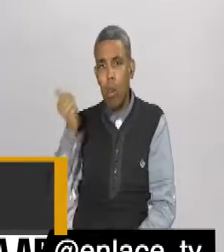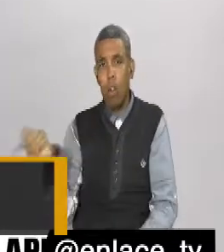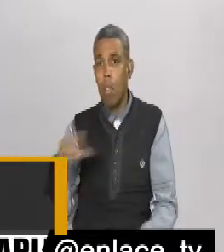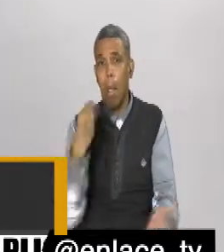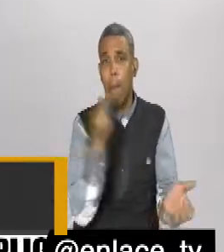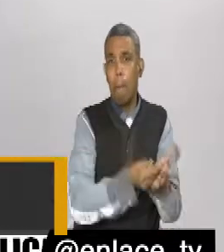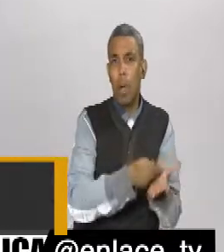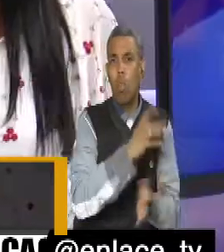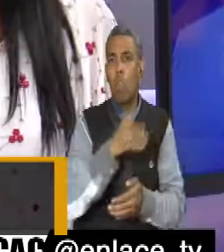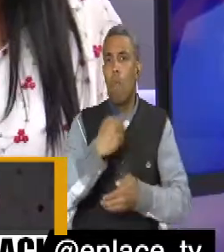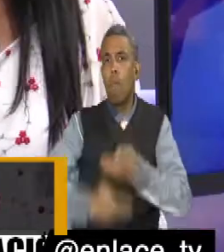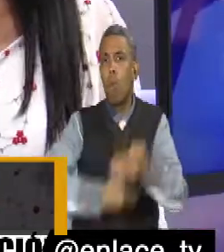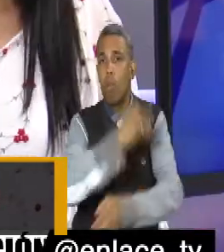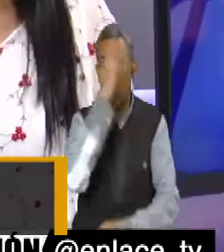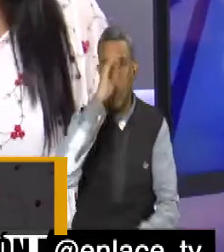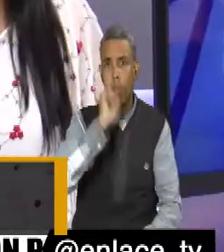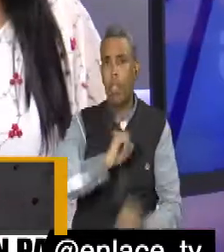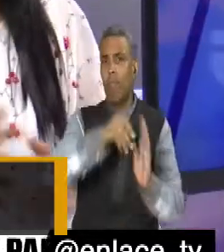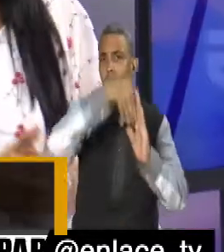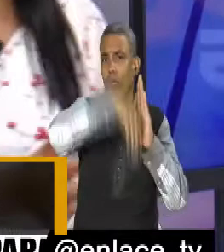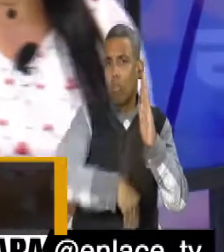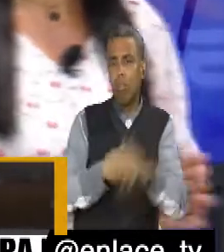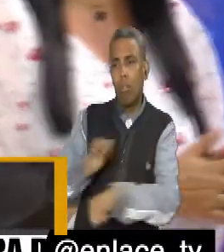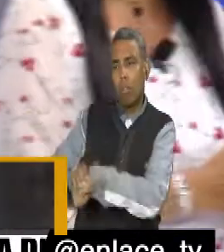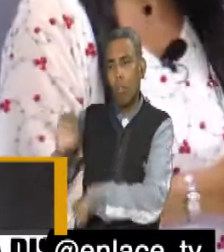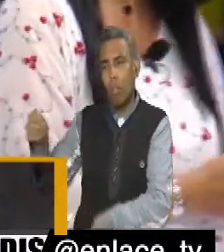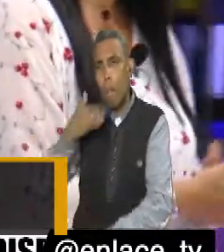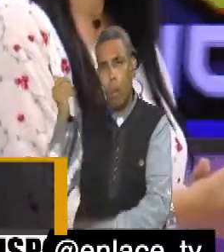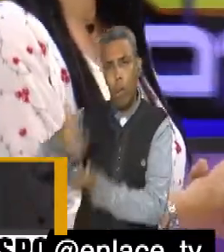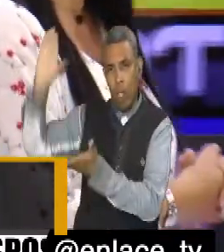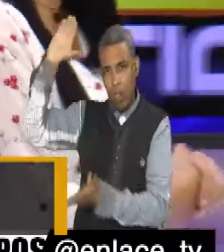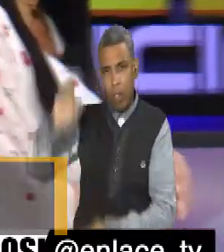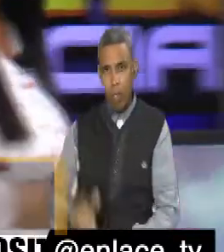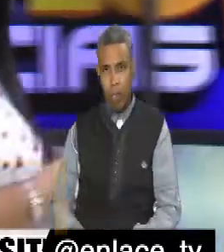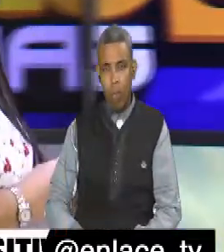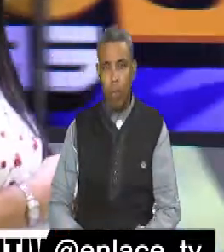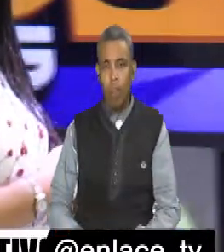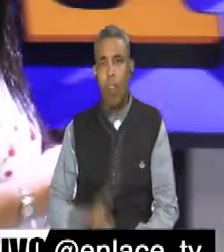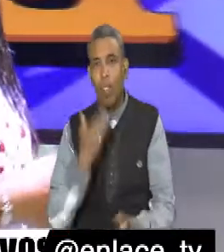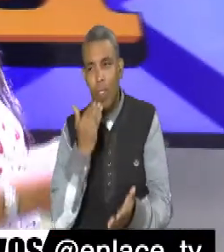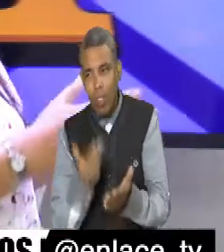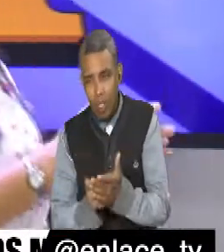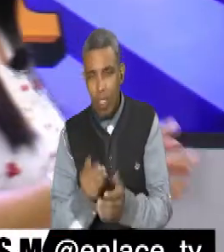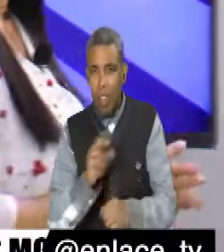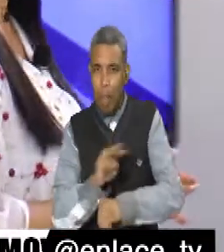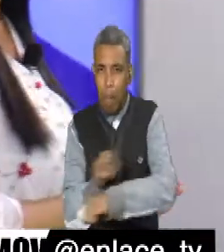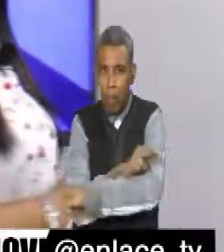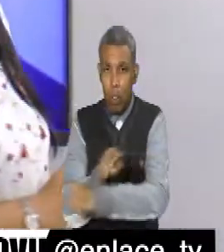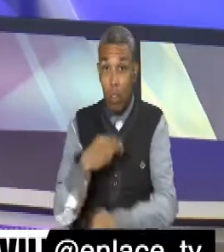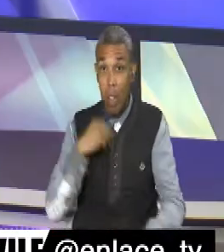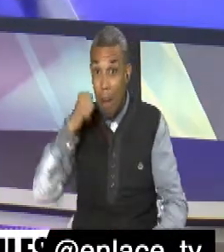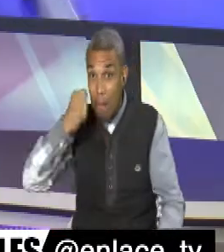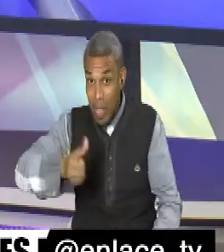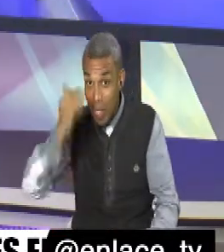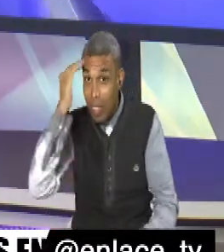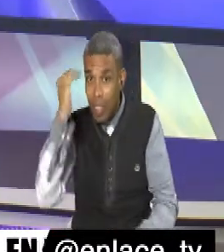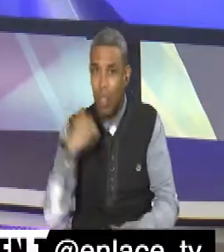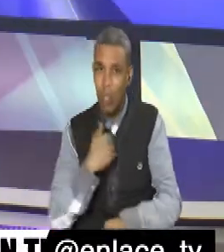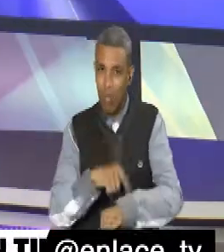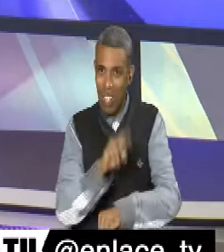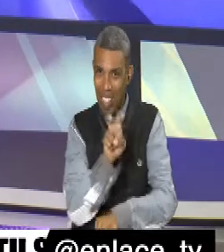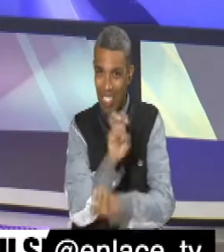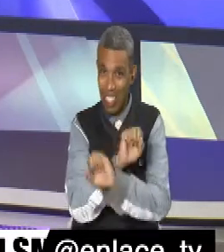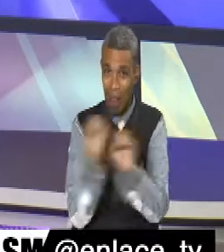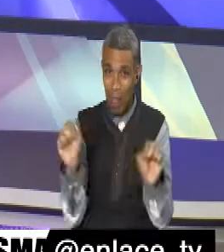quebrar. Muchísimas gracias, señor personero Gustavo de la Osa, y a ustedes entonces recordar el próximo viernes, o sea mañana, este Encuentro Ciudadano por la